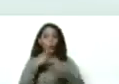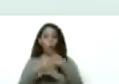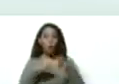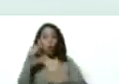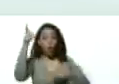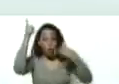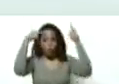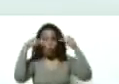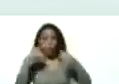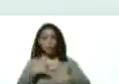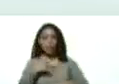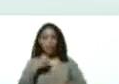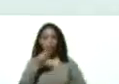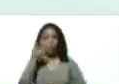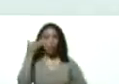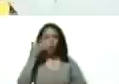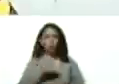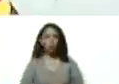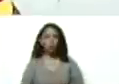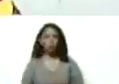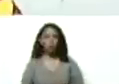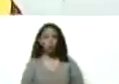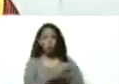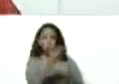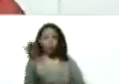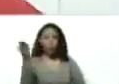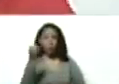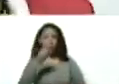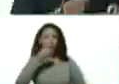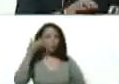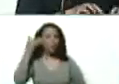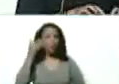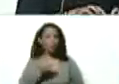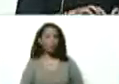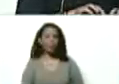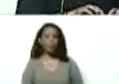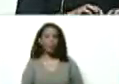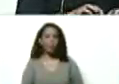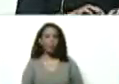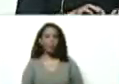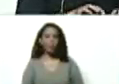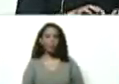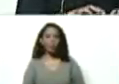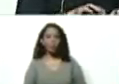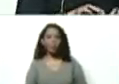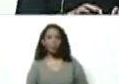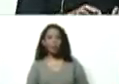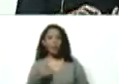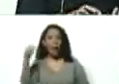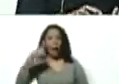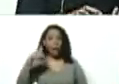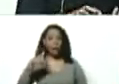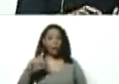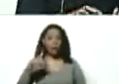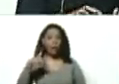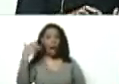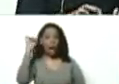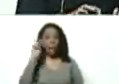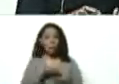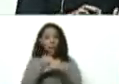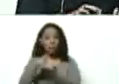Chávez nos hace sentir orgullosos y a ustedes orgullosas de estar aquí en la jugada